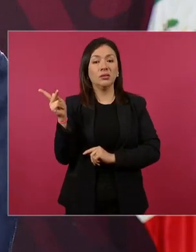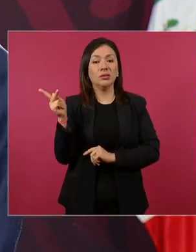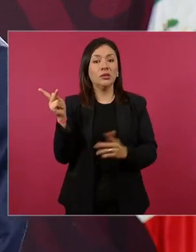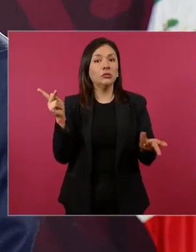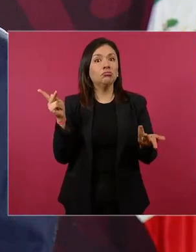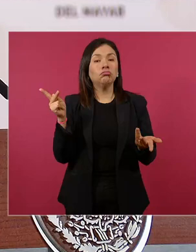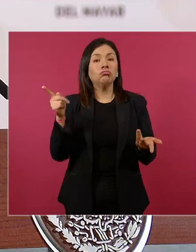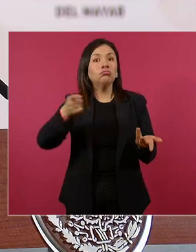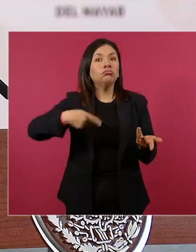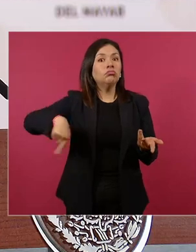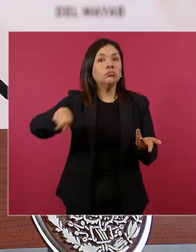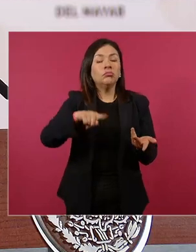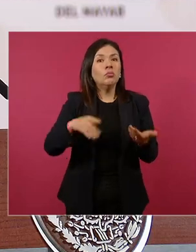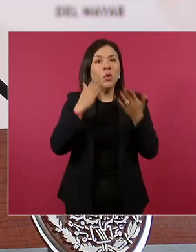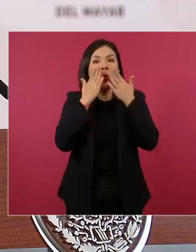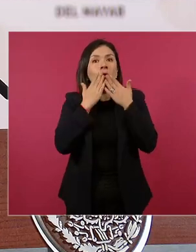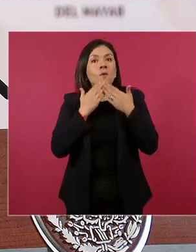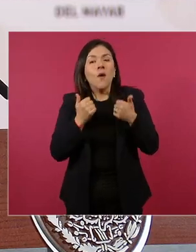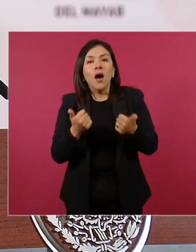no tiene